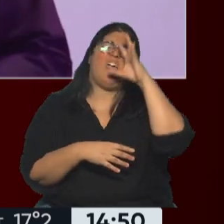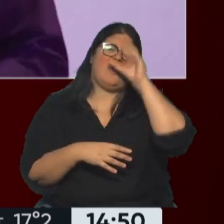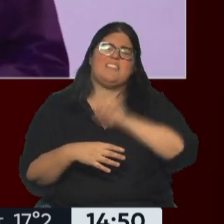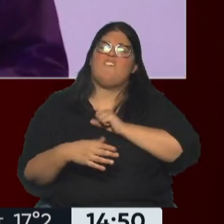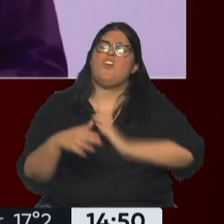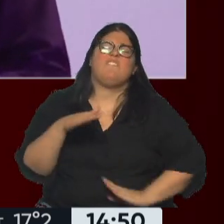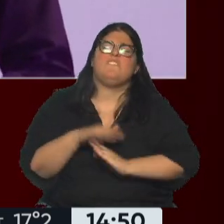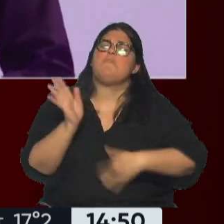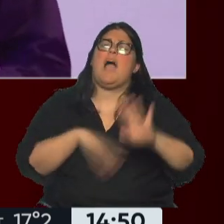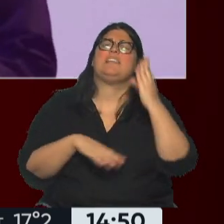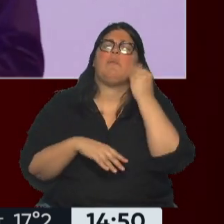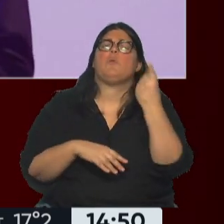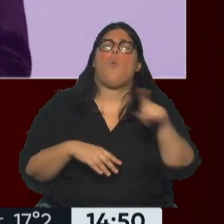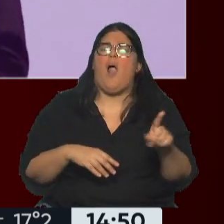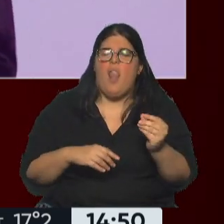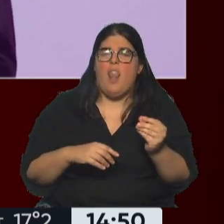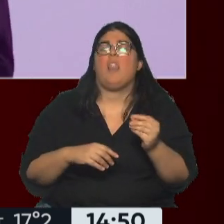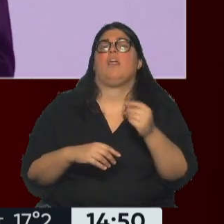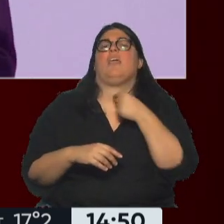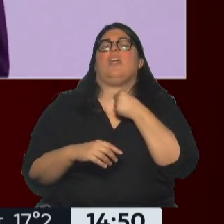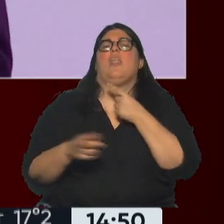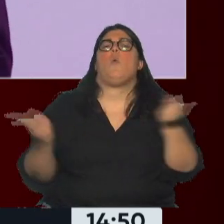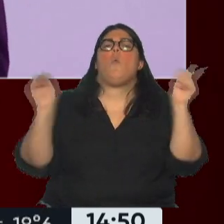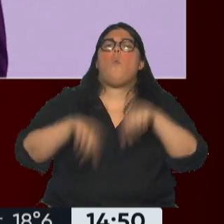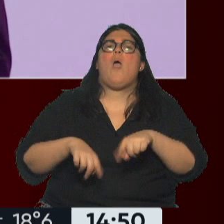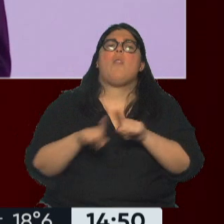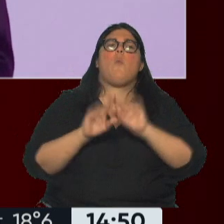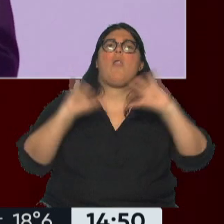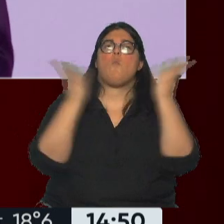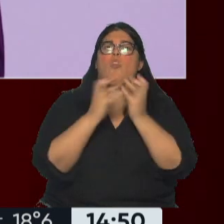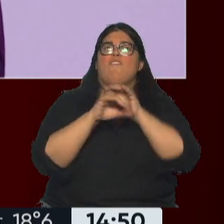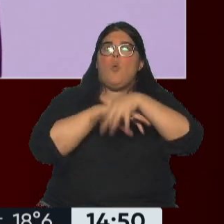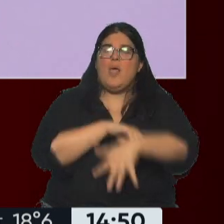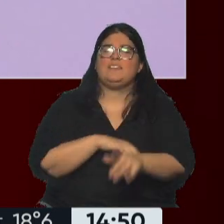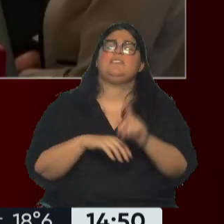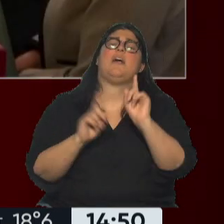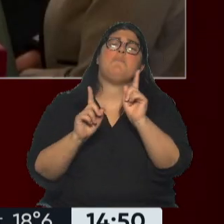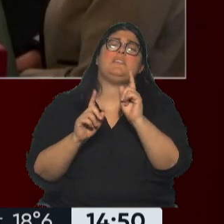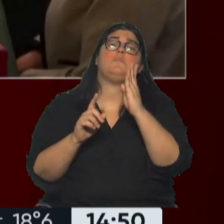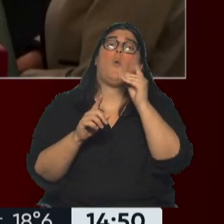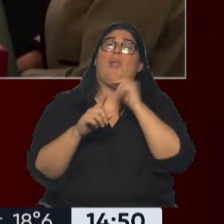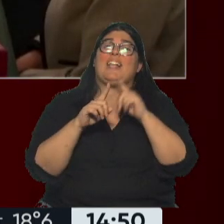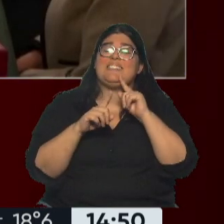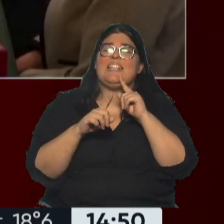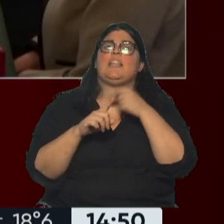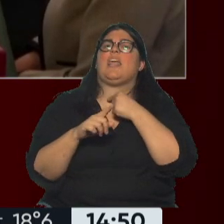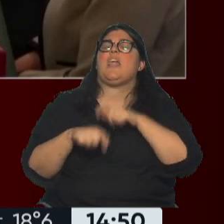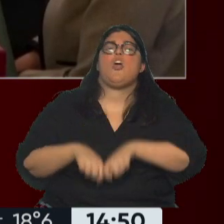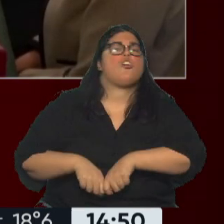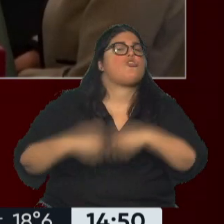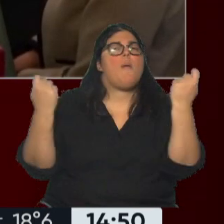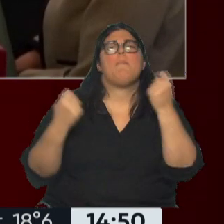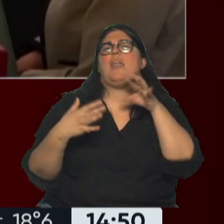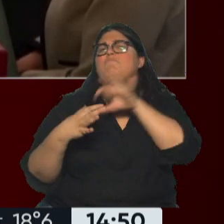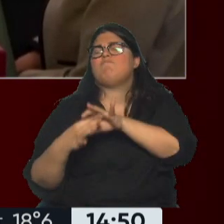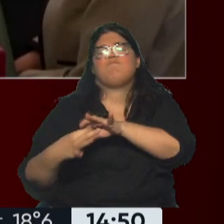Bretaña reconstruir la influencia a nivel global y, en continuidad con la lógica del Brexit, romper con la